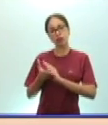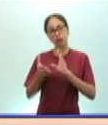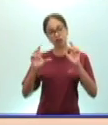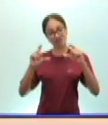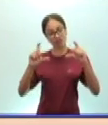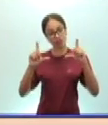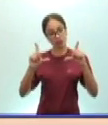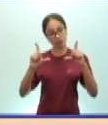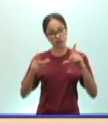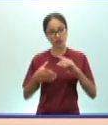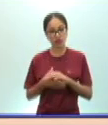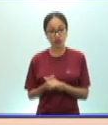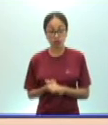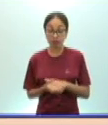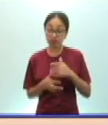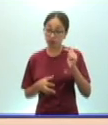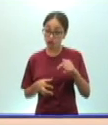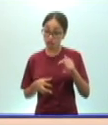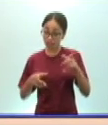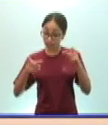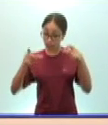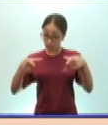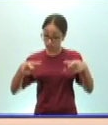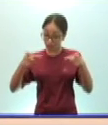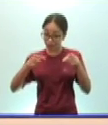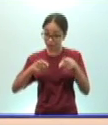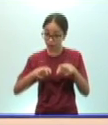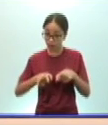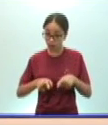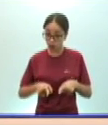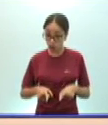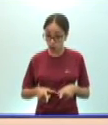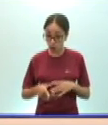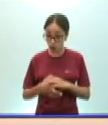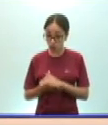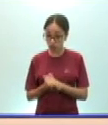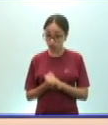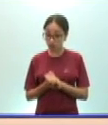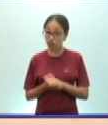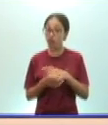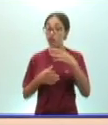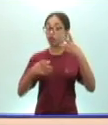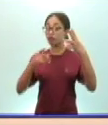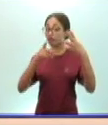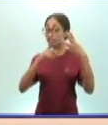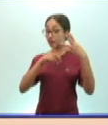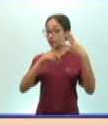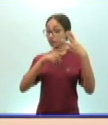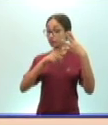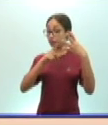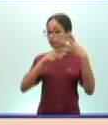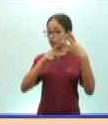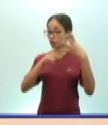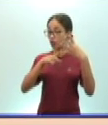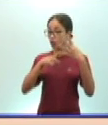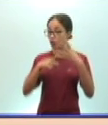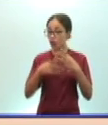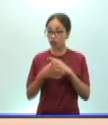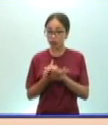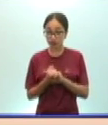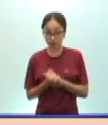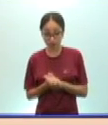que acá el embudo que se utiliza es el embudo liso, porque ustedes vieron en la decantación con el